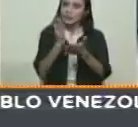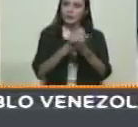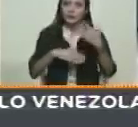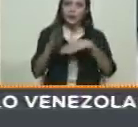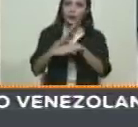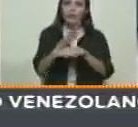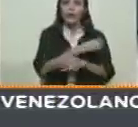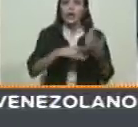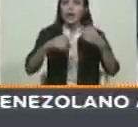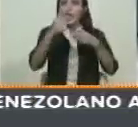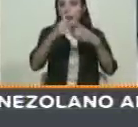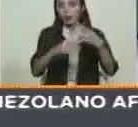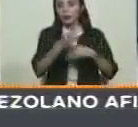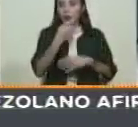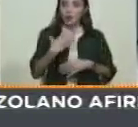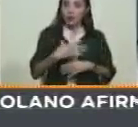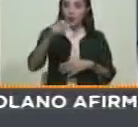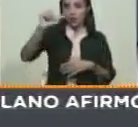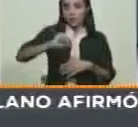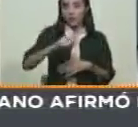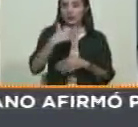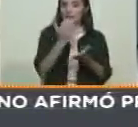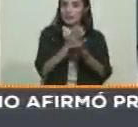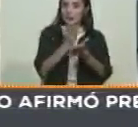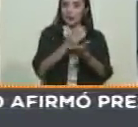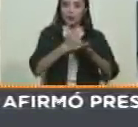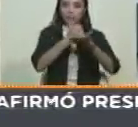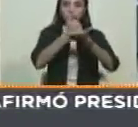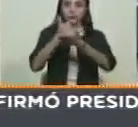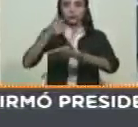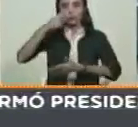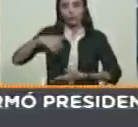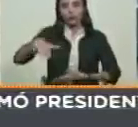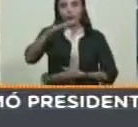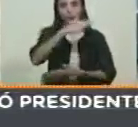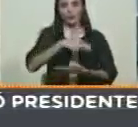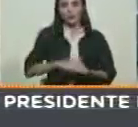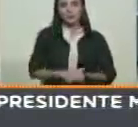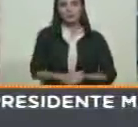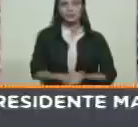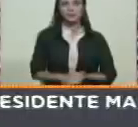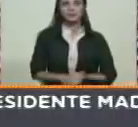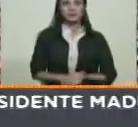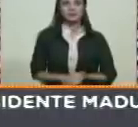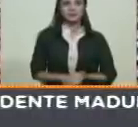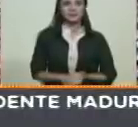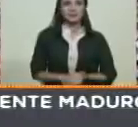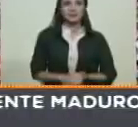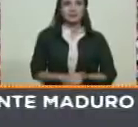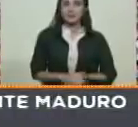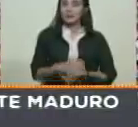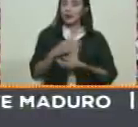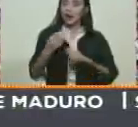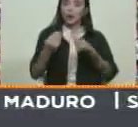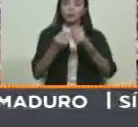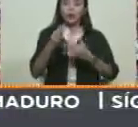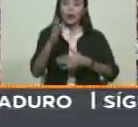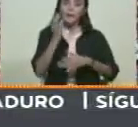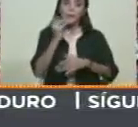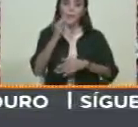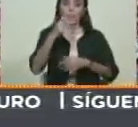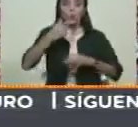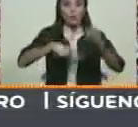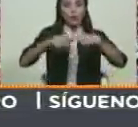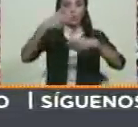pueblo la revolución siempre ha estado tu lado con el petró arriba cien